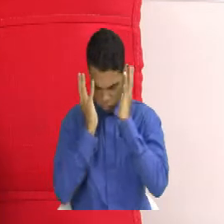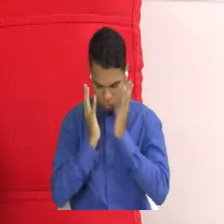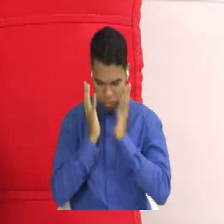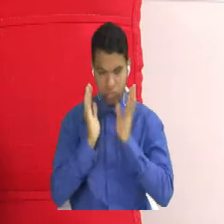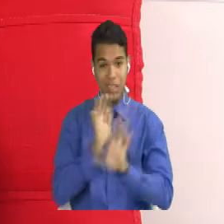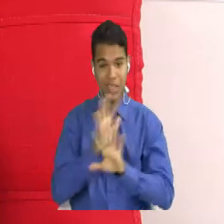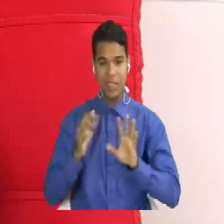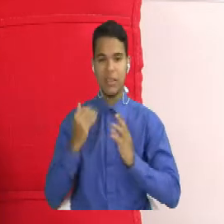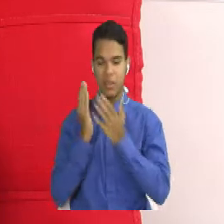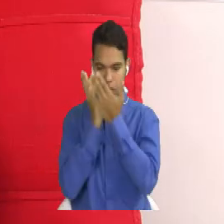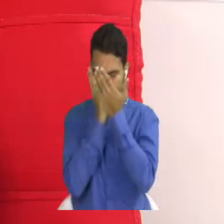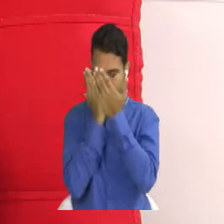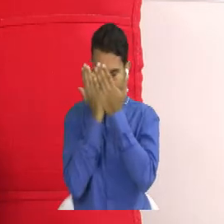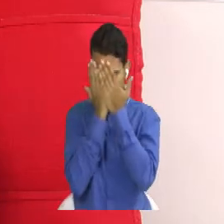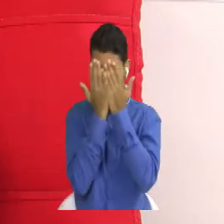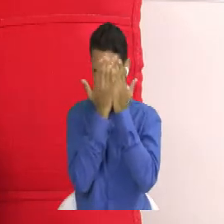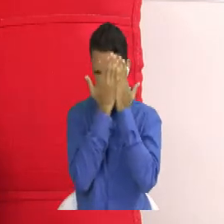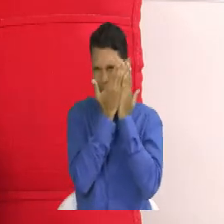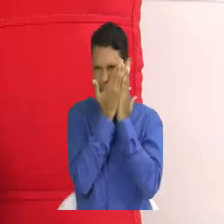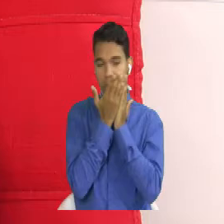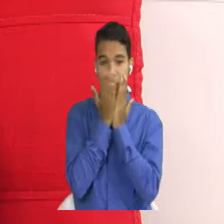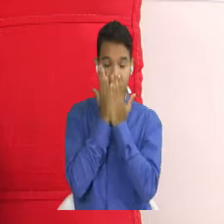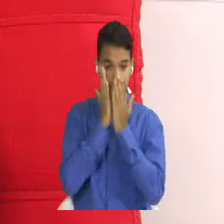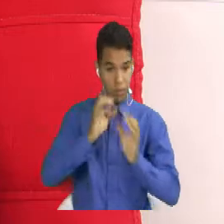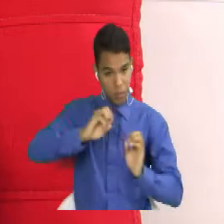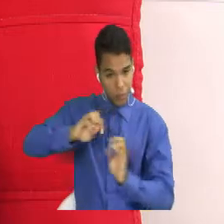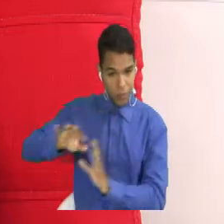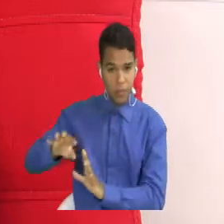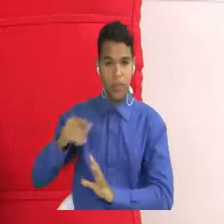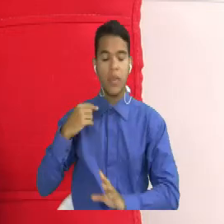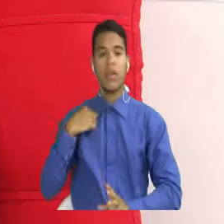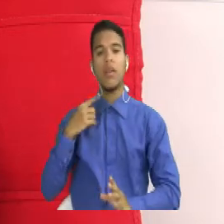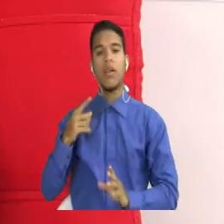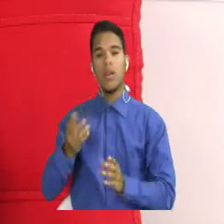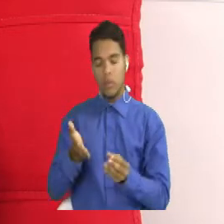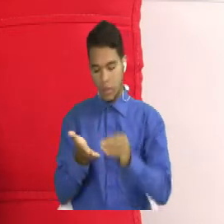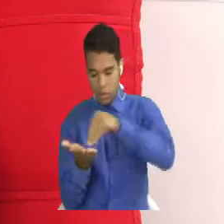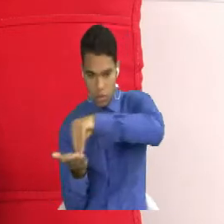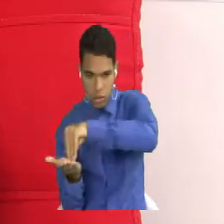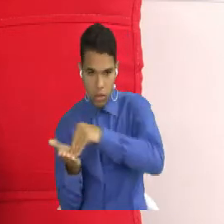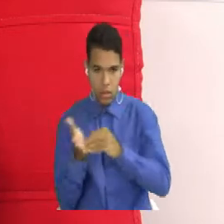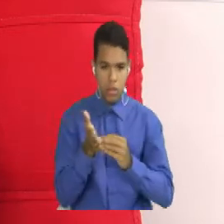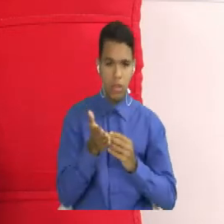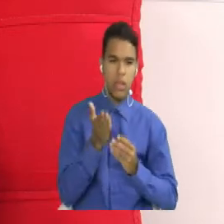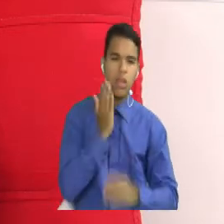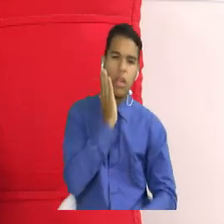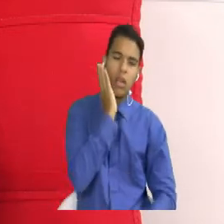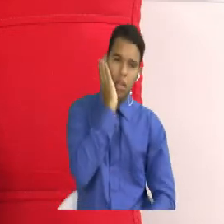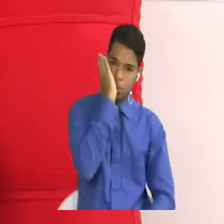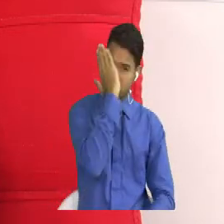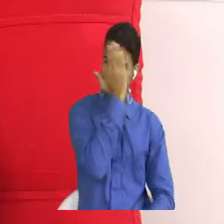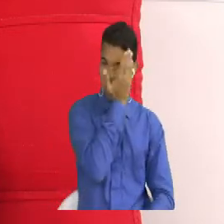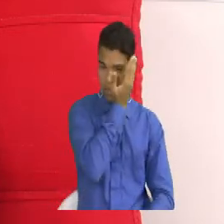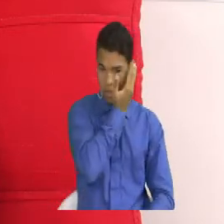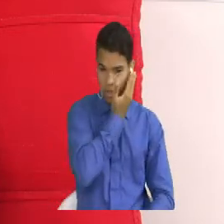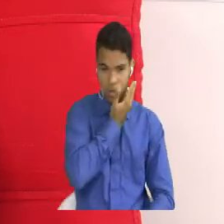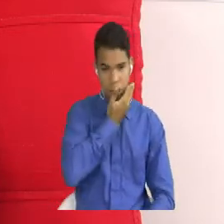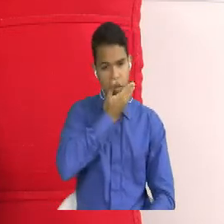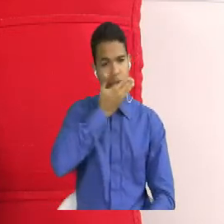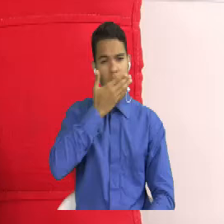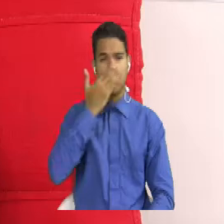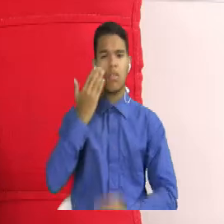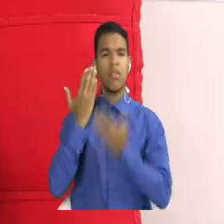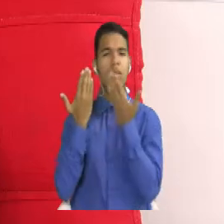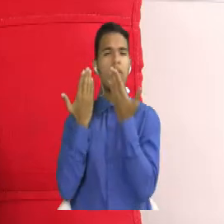secarla muy suave y después aplicarnos el tónico. El tónico es espectacular porque nos ayuda a cerrar